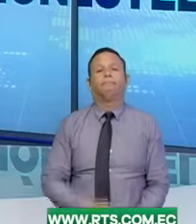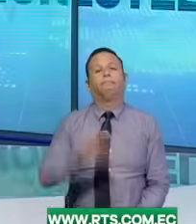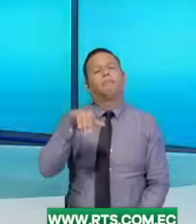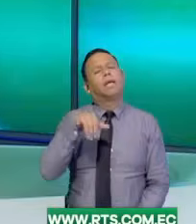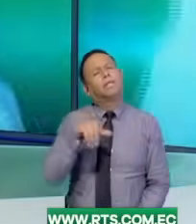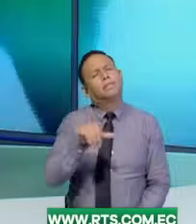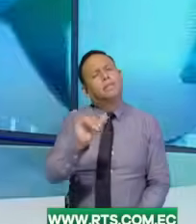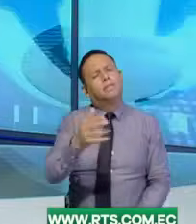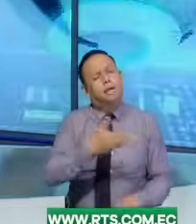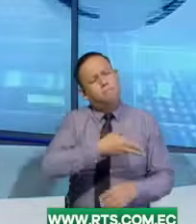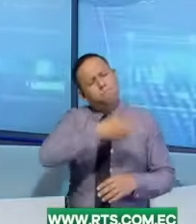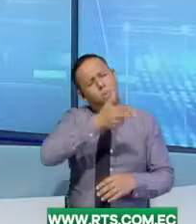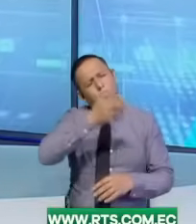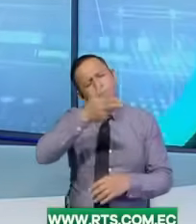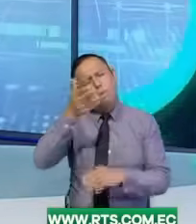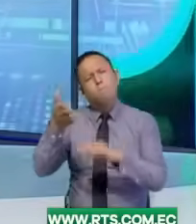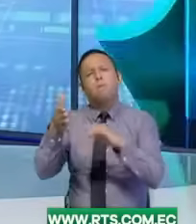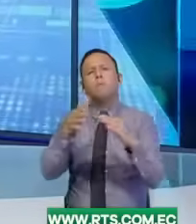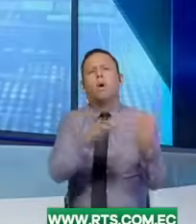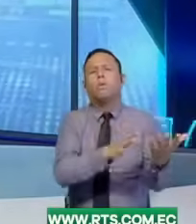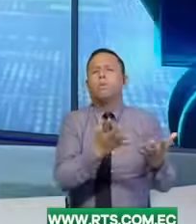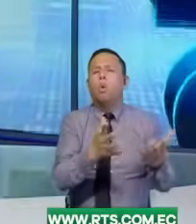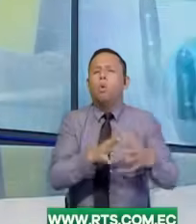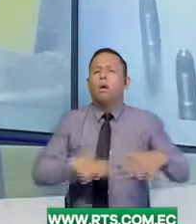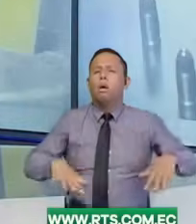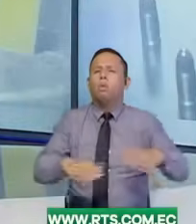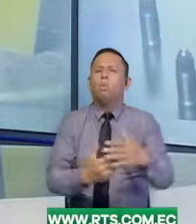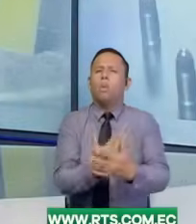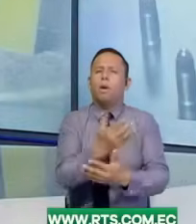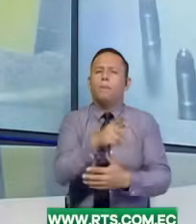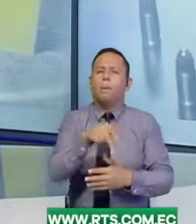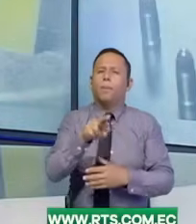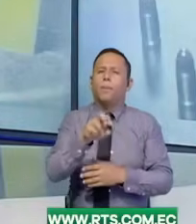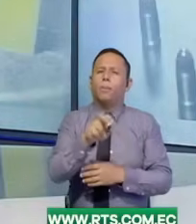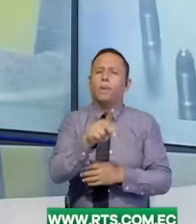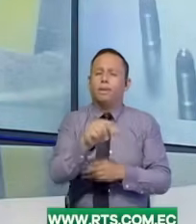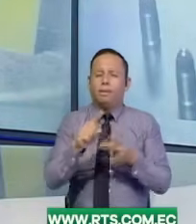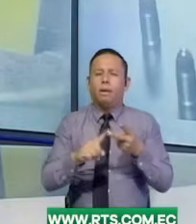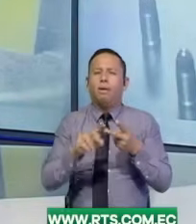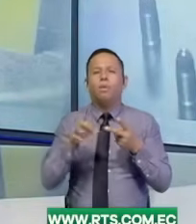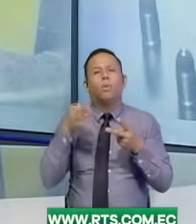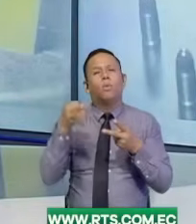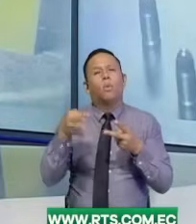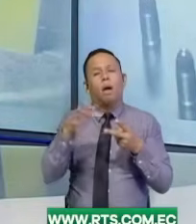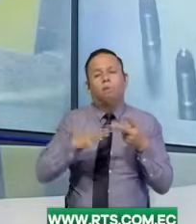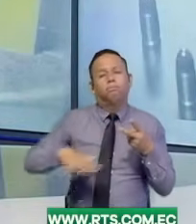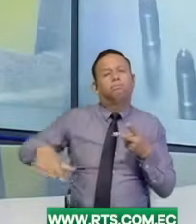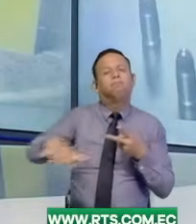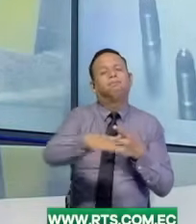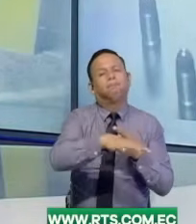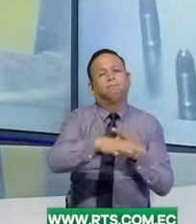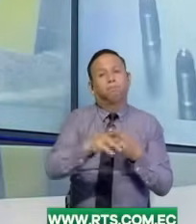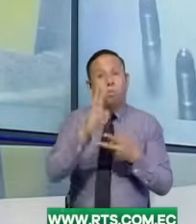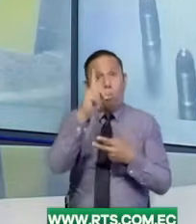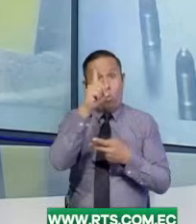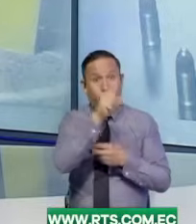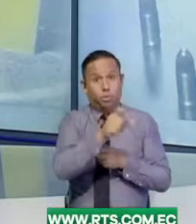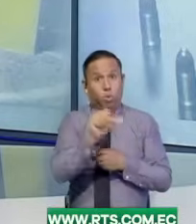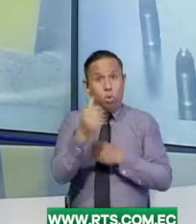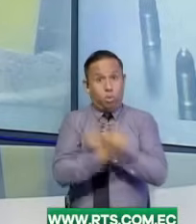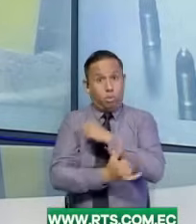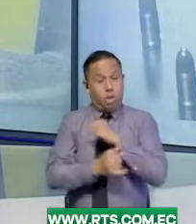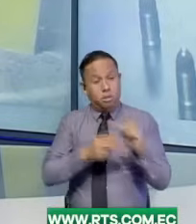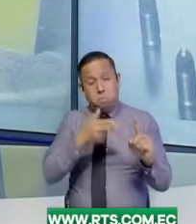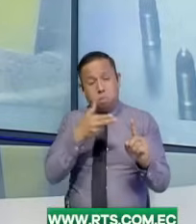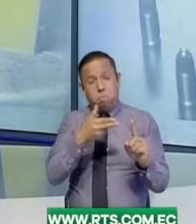Continúan las muertes violentas en los distritos Nueva Prosperina y Durán en la zona 8. En uno de los casos, un extranjero fue baleado.